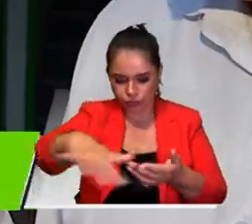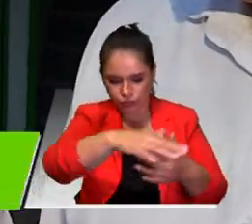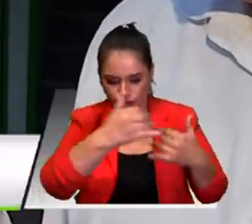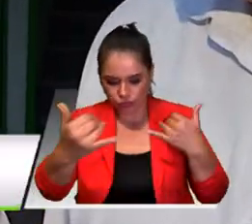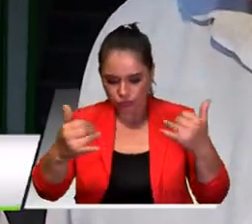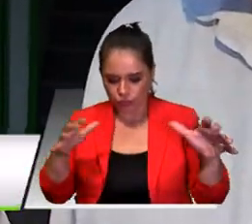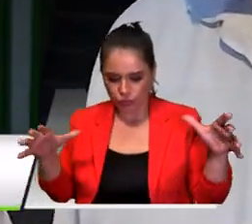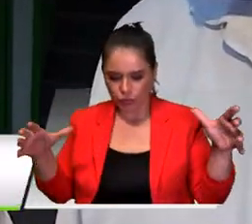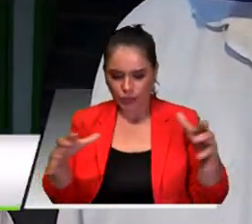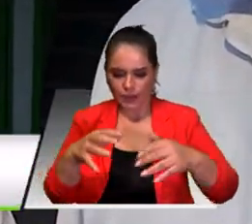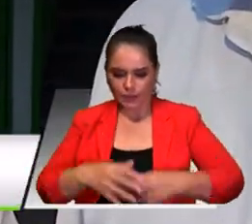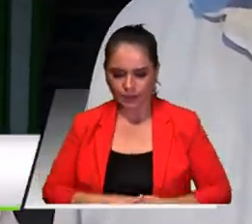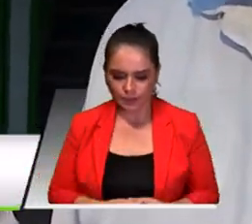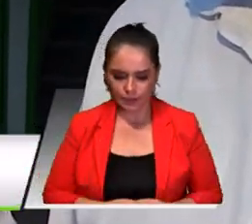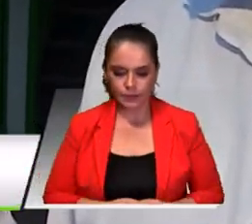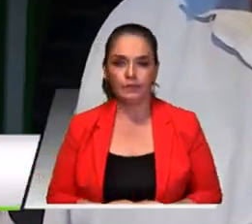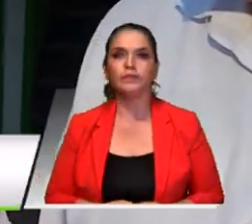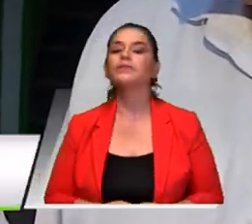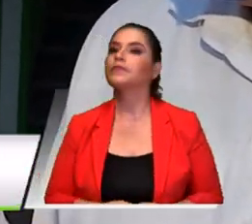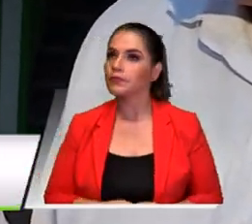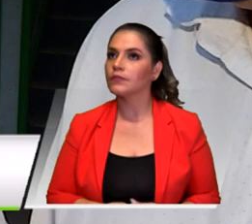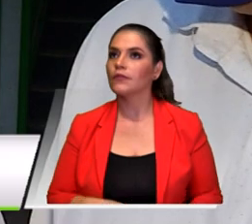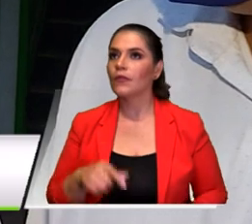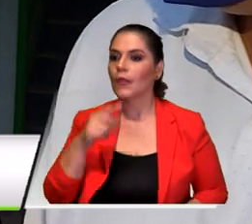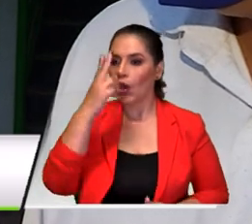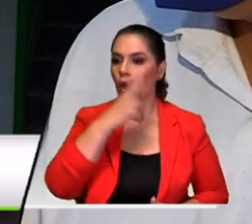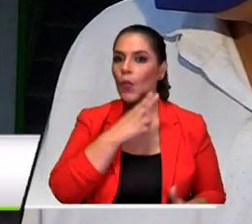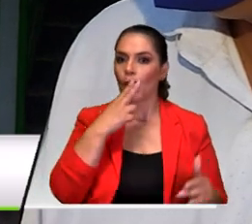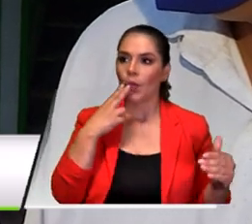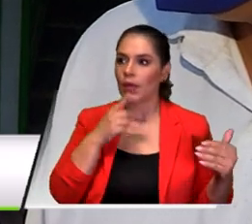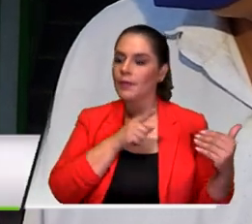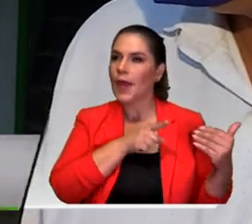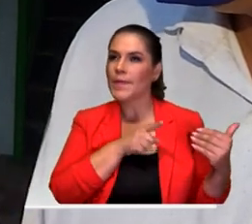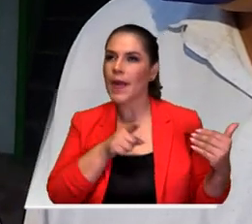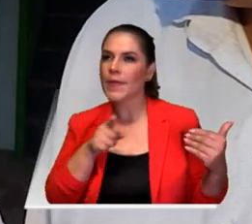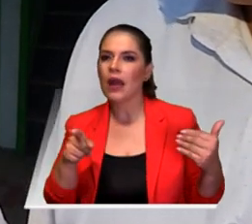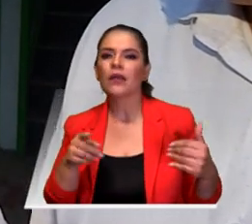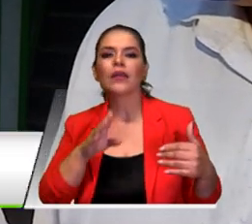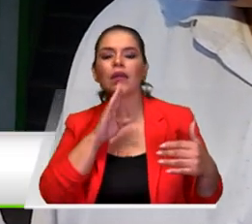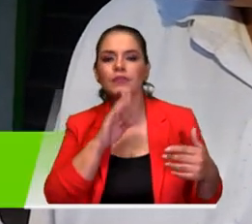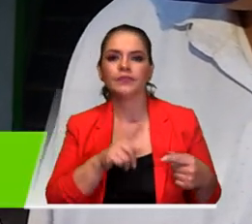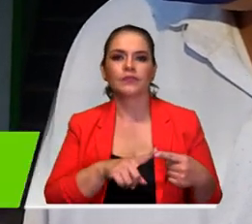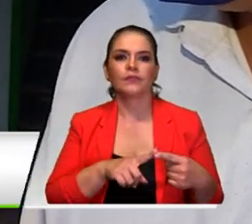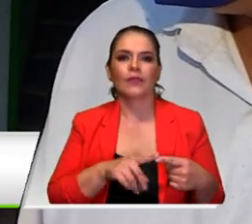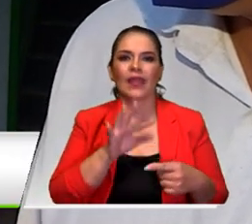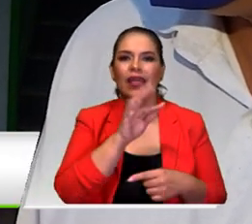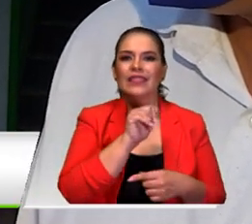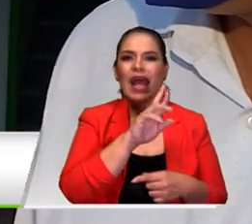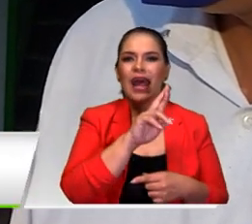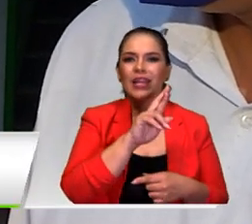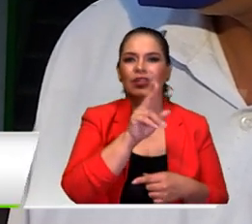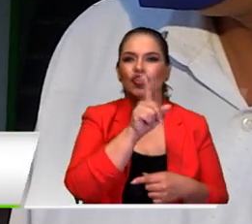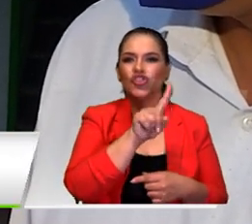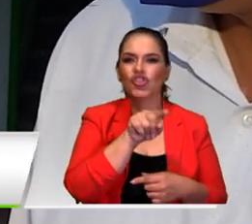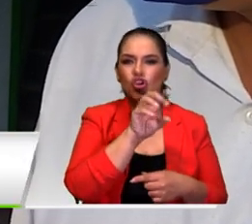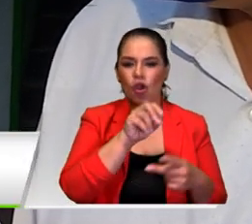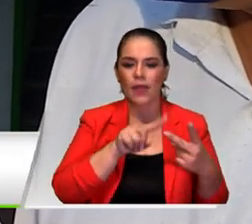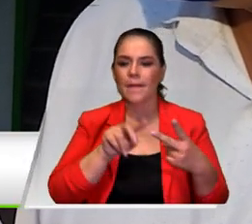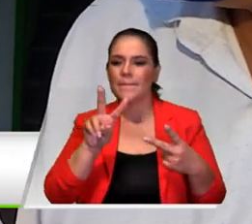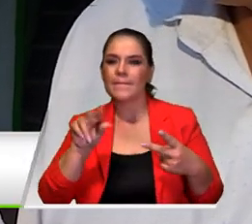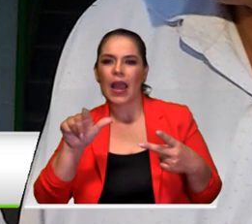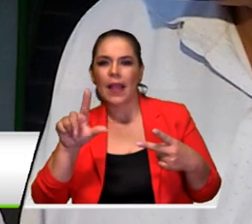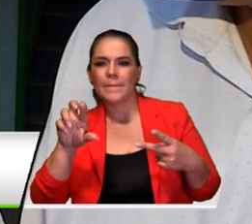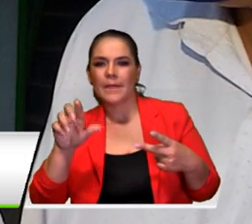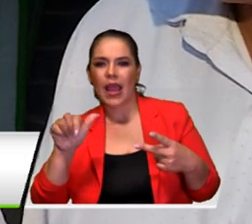los compromisos que asumimos también por ejemplo en el caso de tarso y de valparaíso con la remodelación de los parques